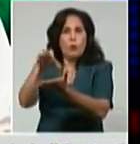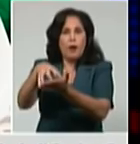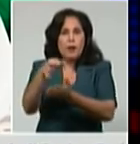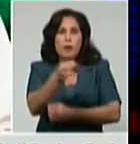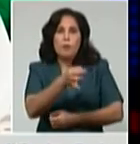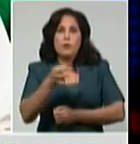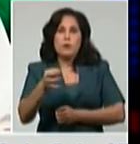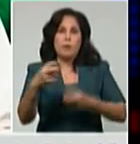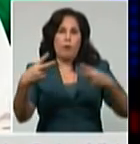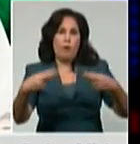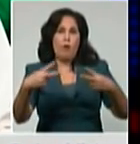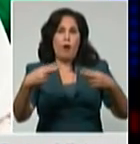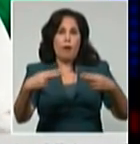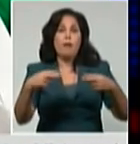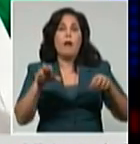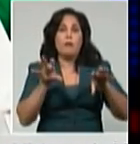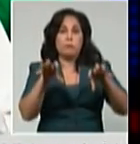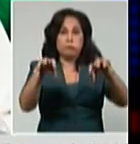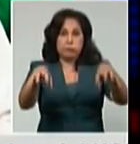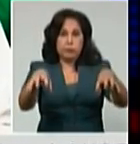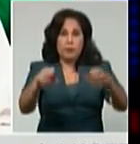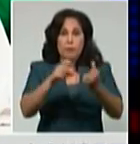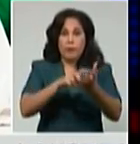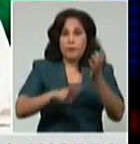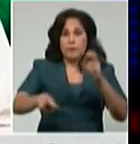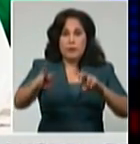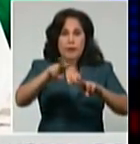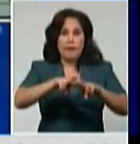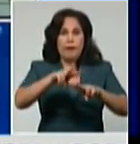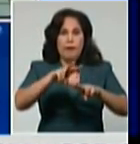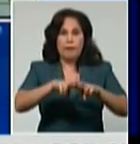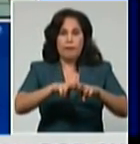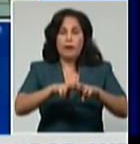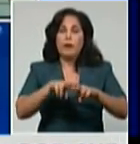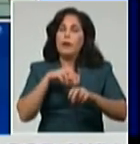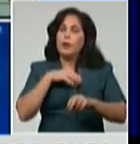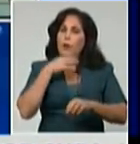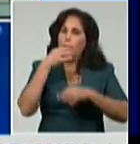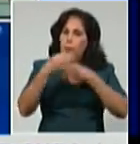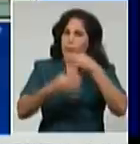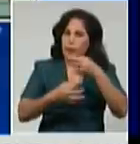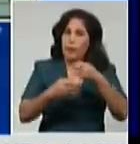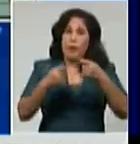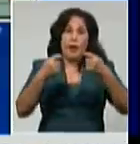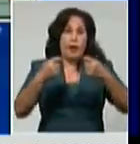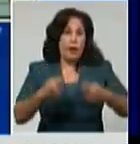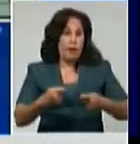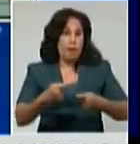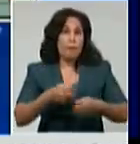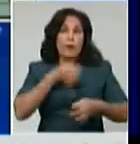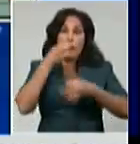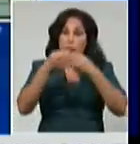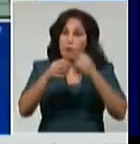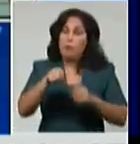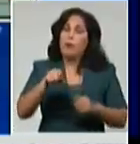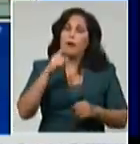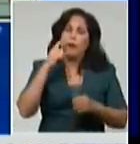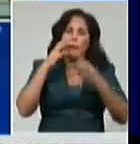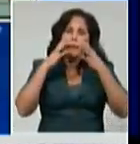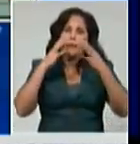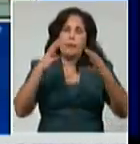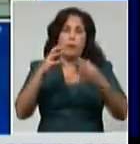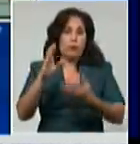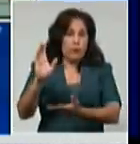Cárdenas. Y la provincia de La Habana, y lo digo con ese énfasis porque denota